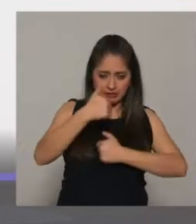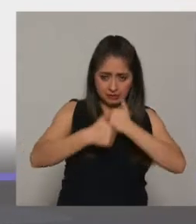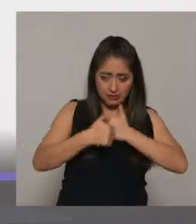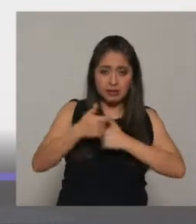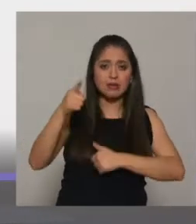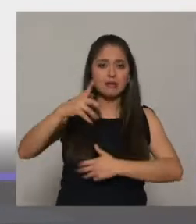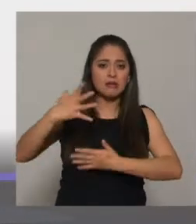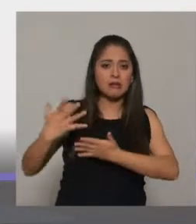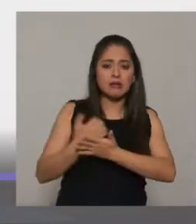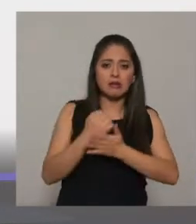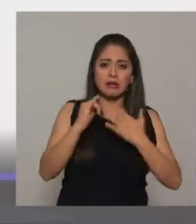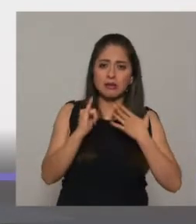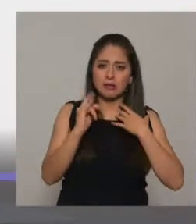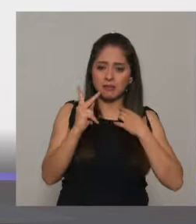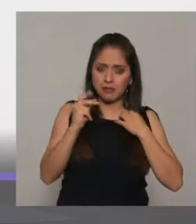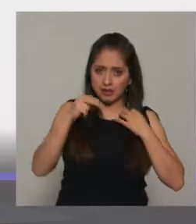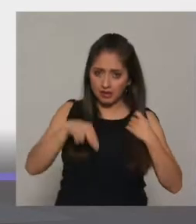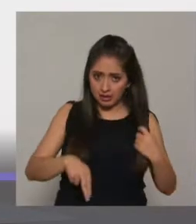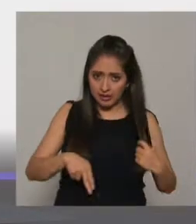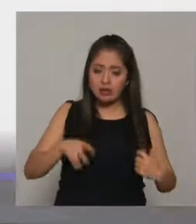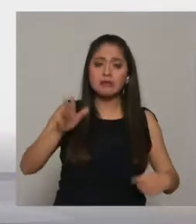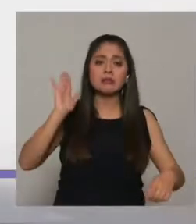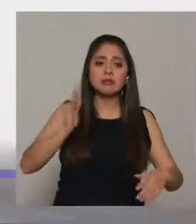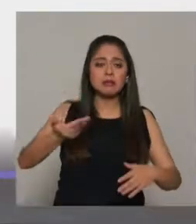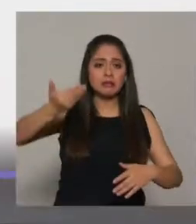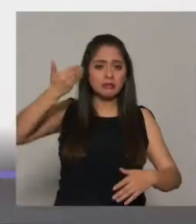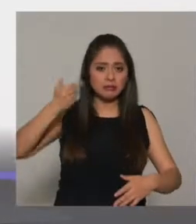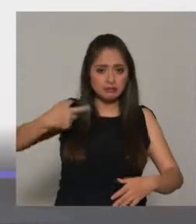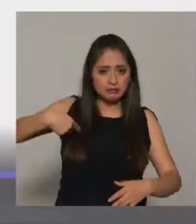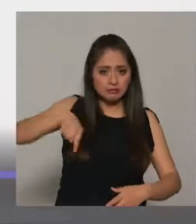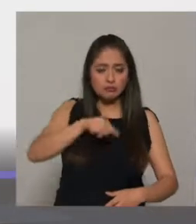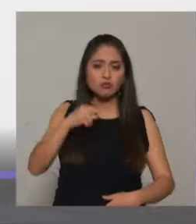Politécnico Nacional, en donde con él ya se celebró un convenio